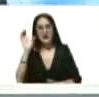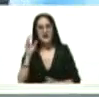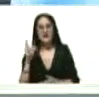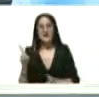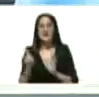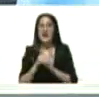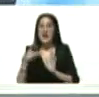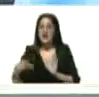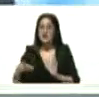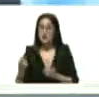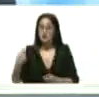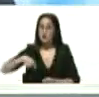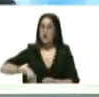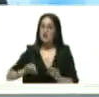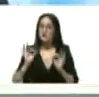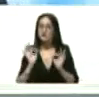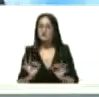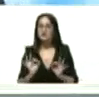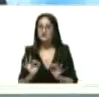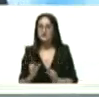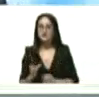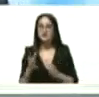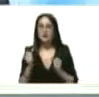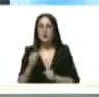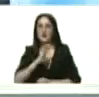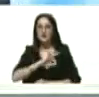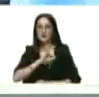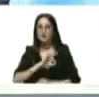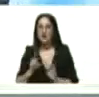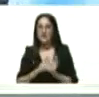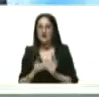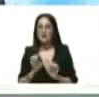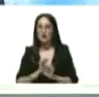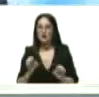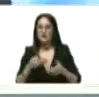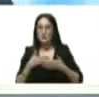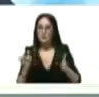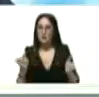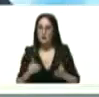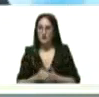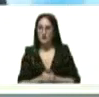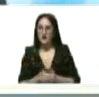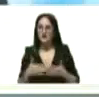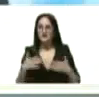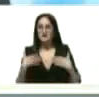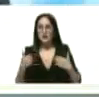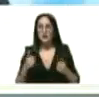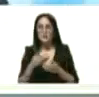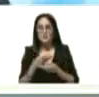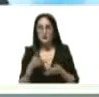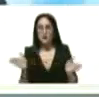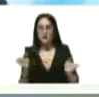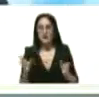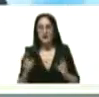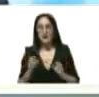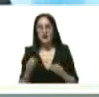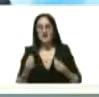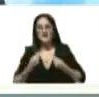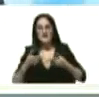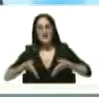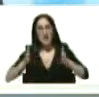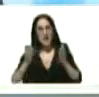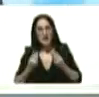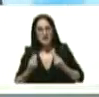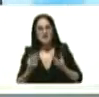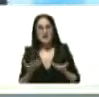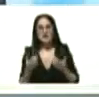salario justo, el derecho a la seguridad social, el derecho a la educación pública, a la salud pública, a la vivienda, a la recreación,